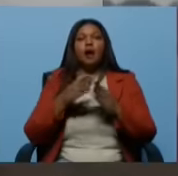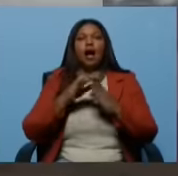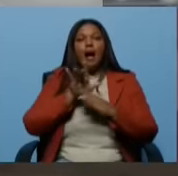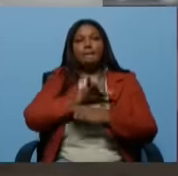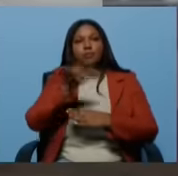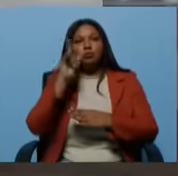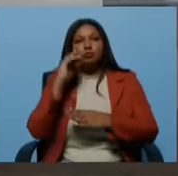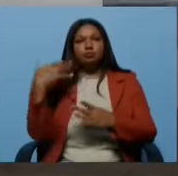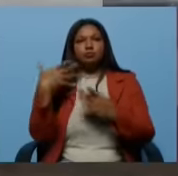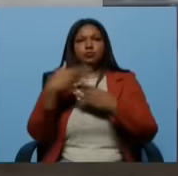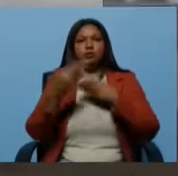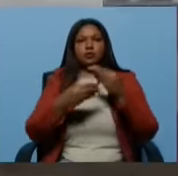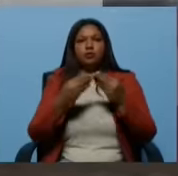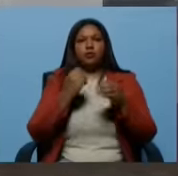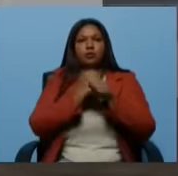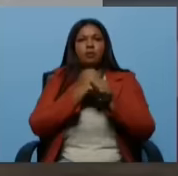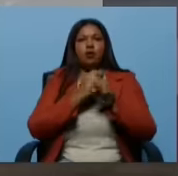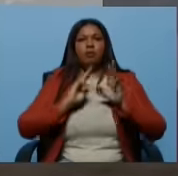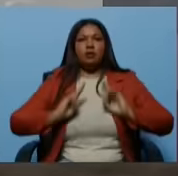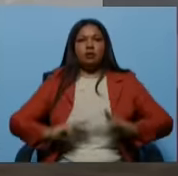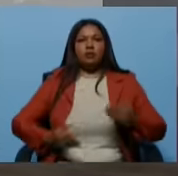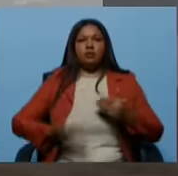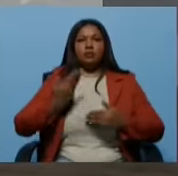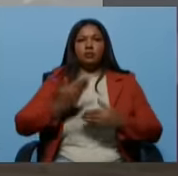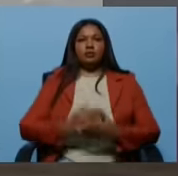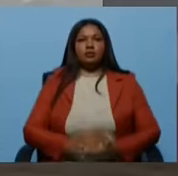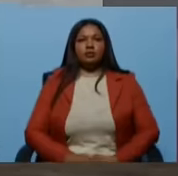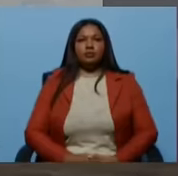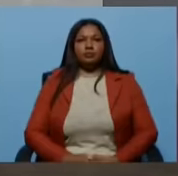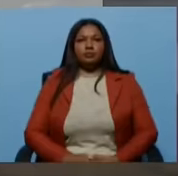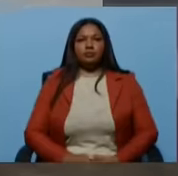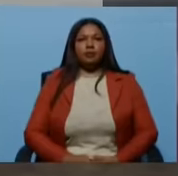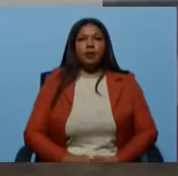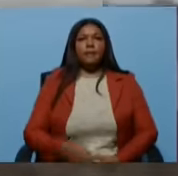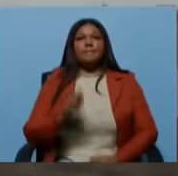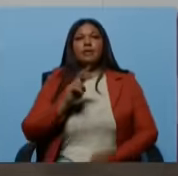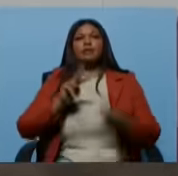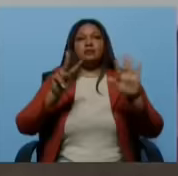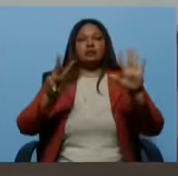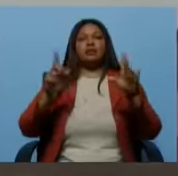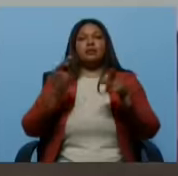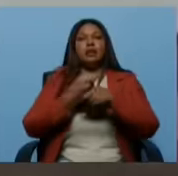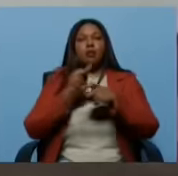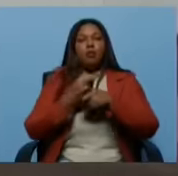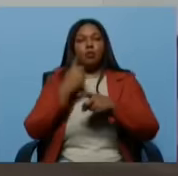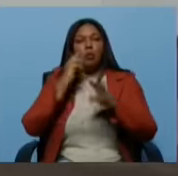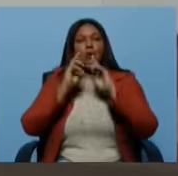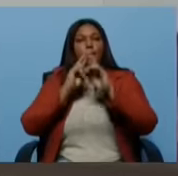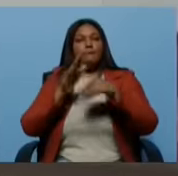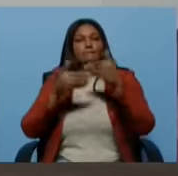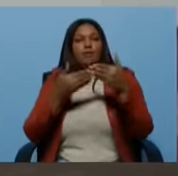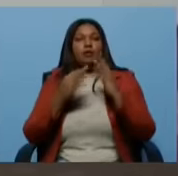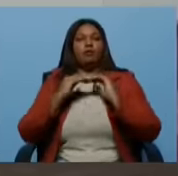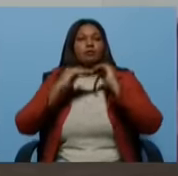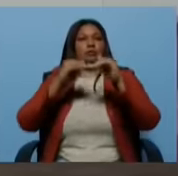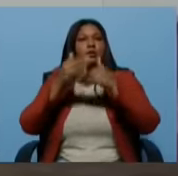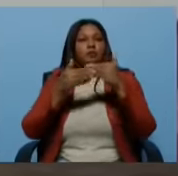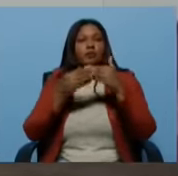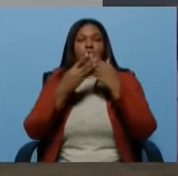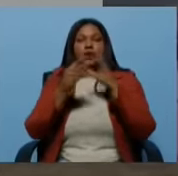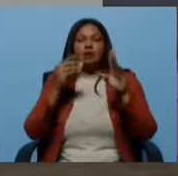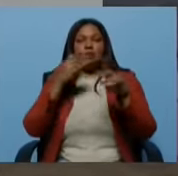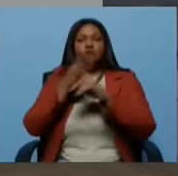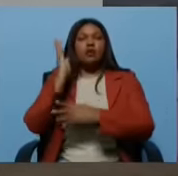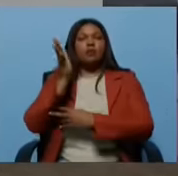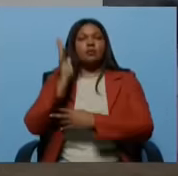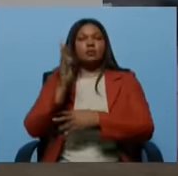venía ejerciendo labores humanitarias de importancia. El 27 de agosto de 2022, en lo que puede interpretarse como una respuesta sincronizada con la declaración del